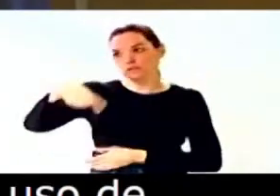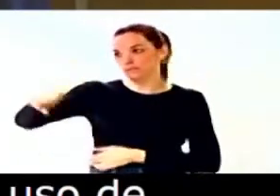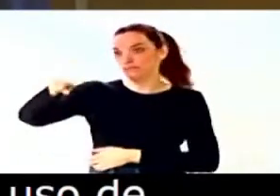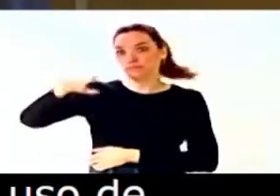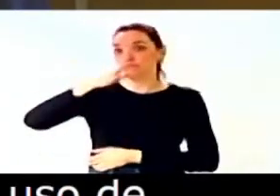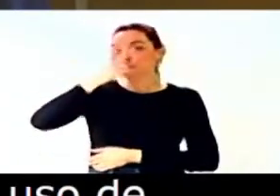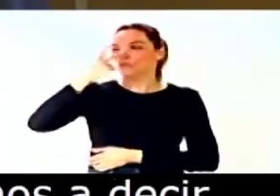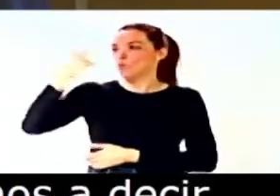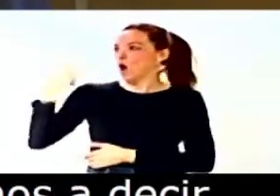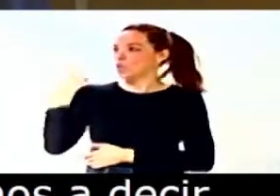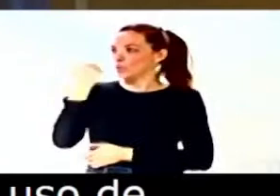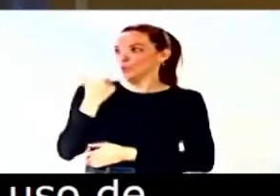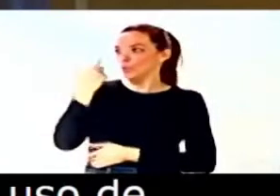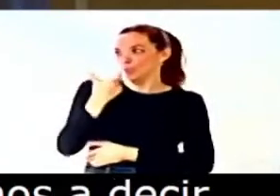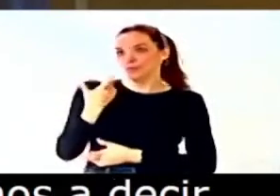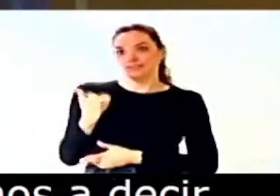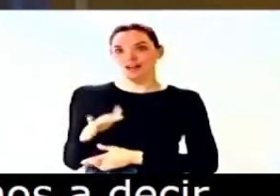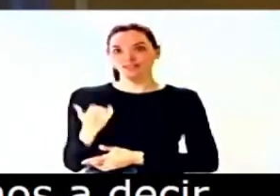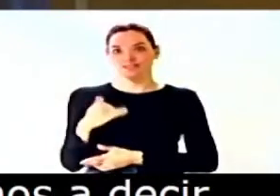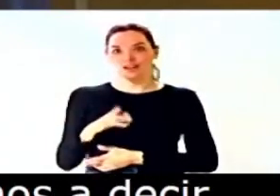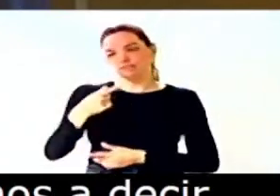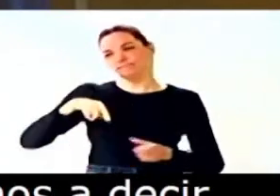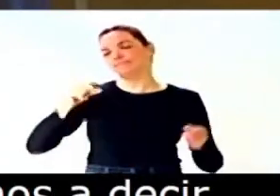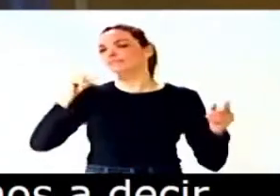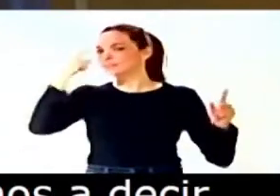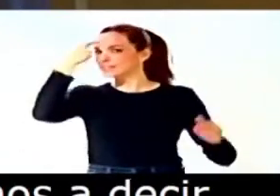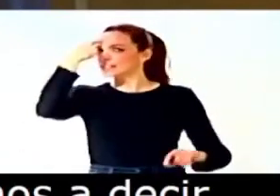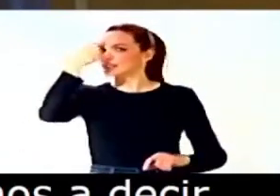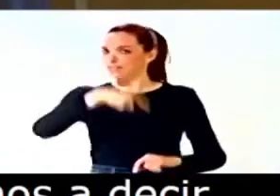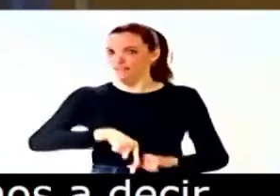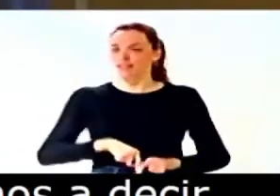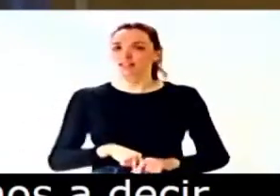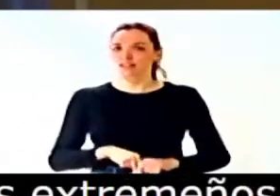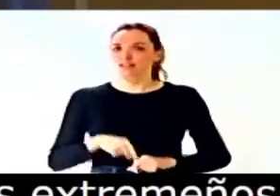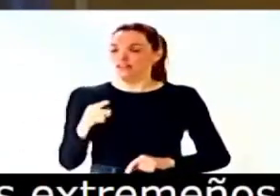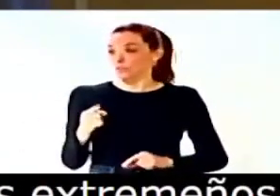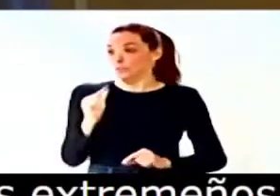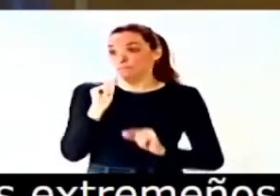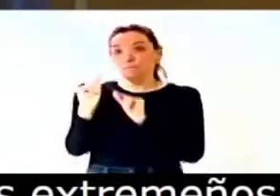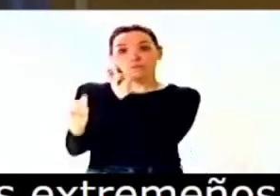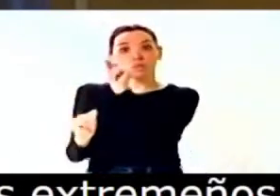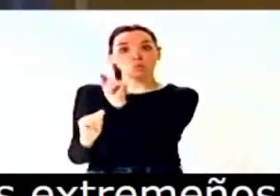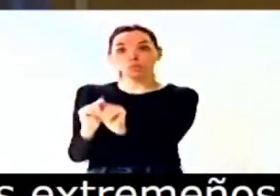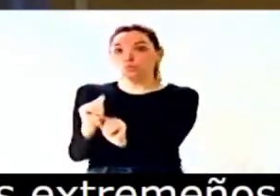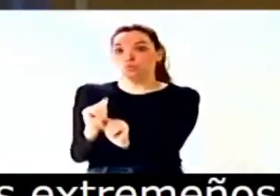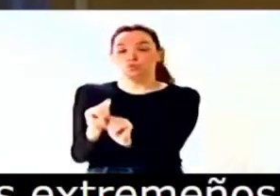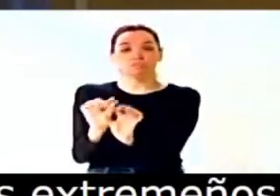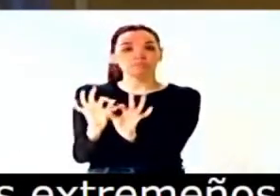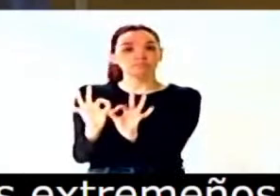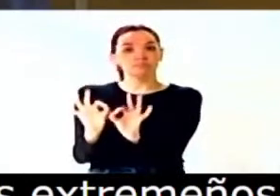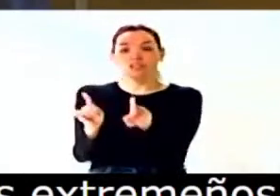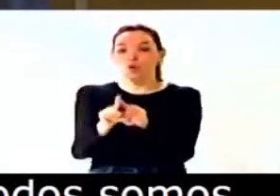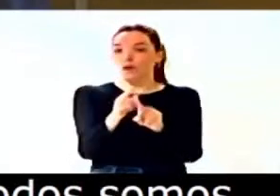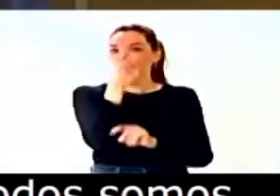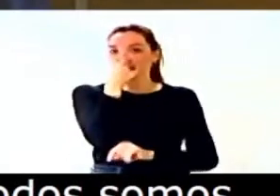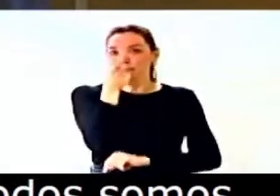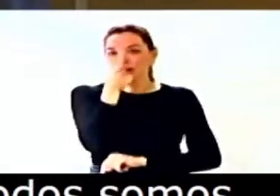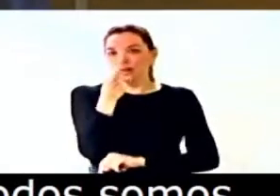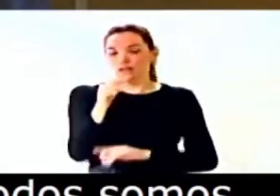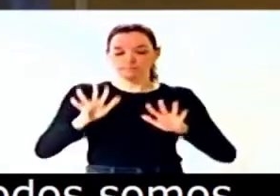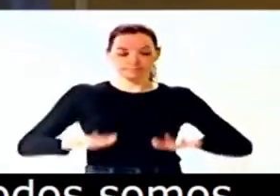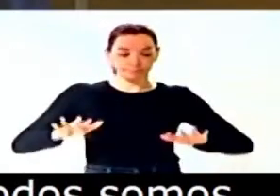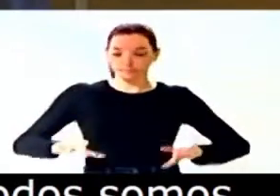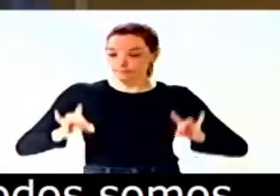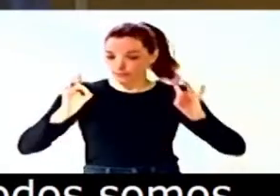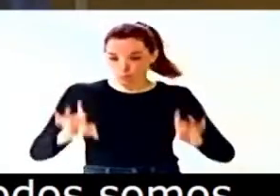2 años creo que casi todos somos conscientes de que esto es un virus que ya, como la gripe, se va a